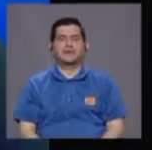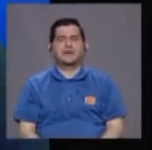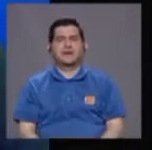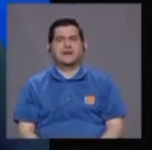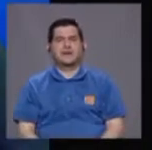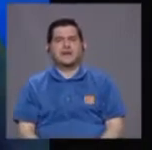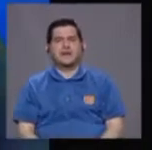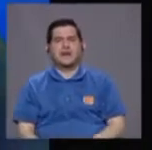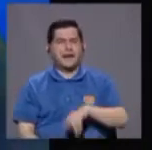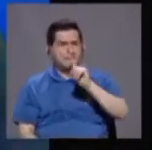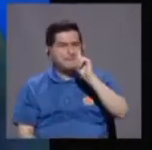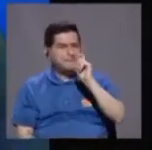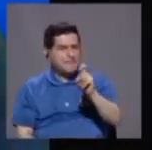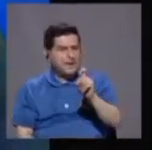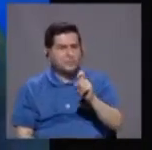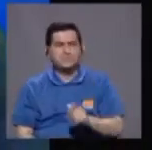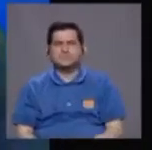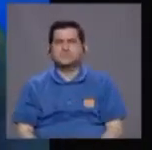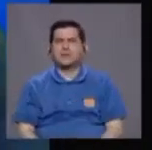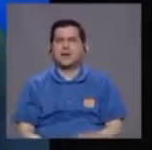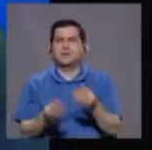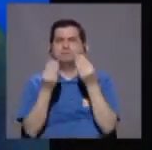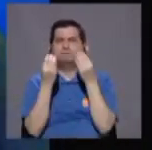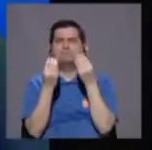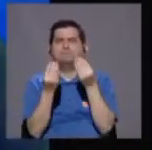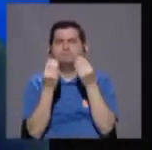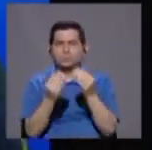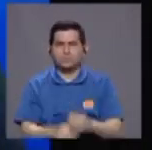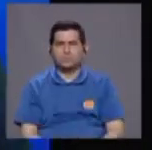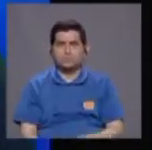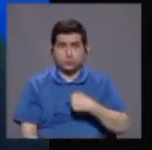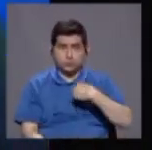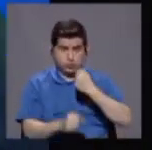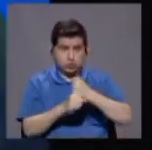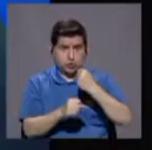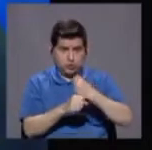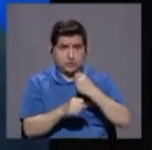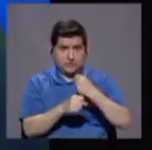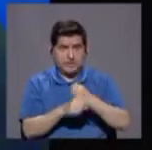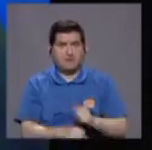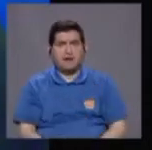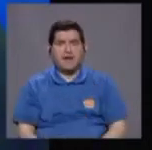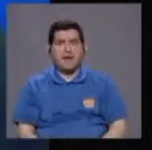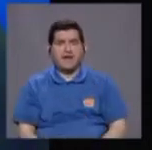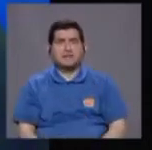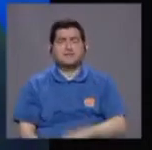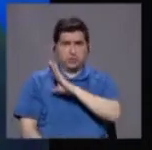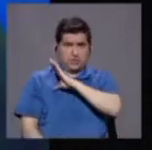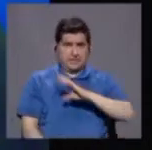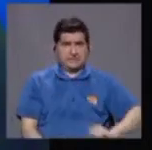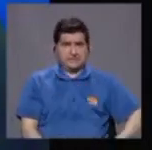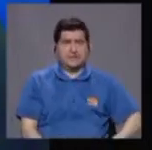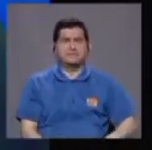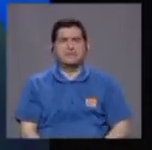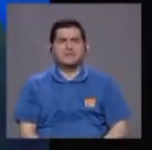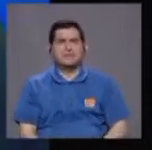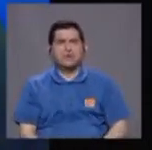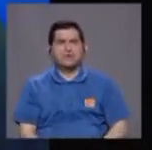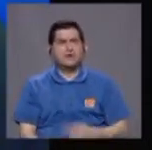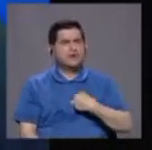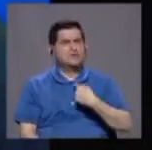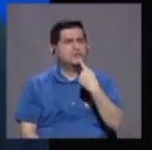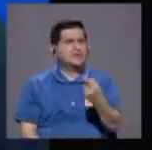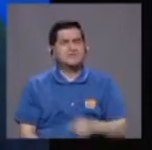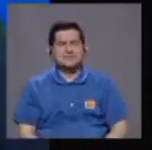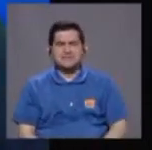mucho, de, porque yo estuve trabajando un tiempo en El Salvador, y le decía que en Centroamérica se